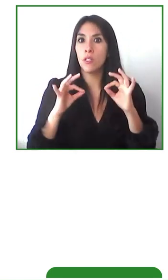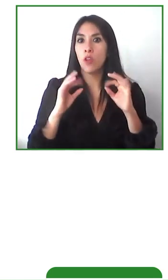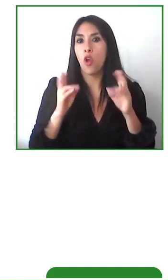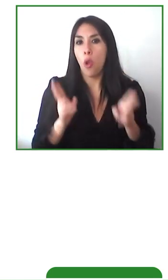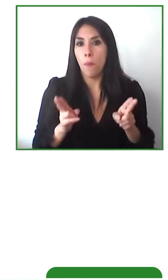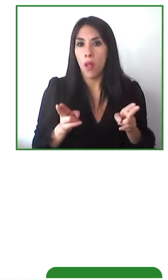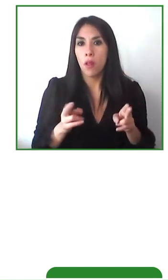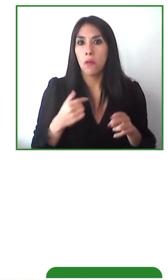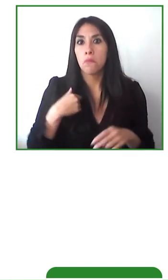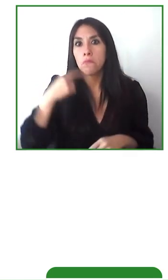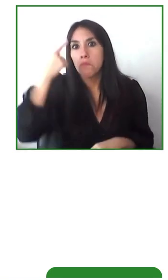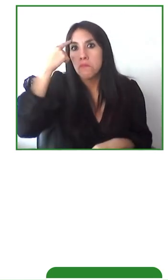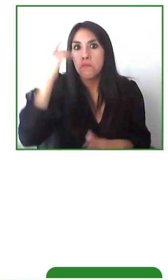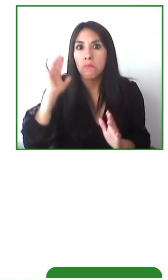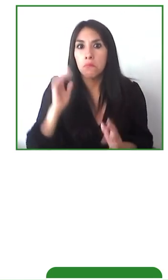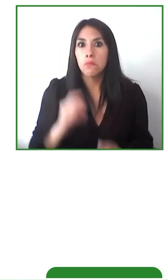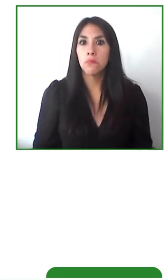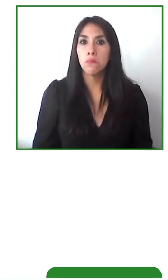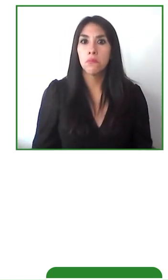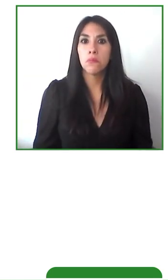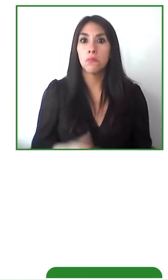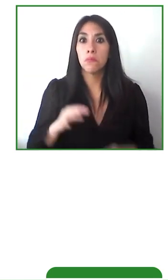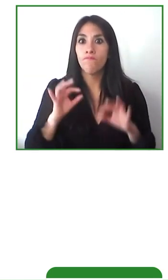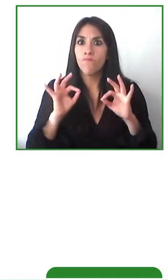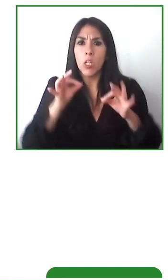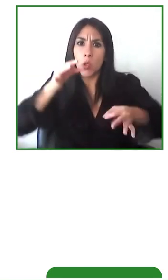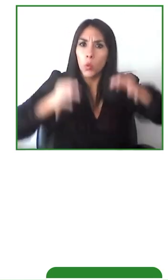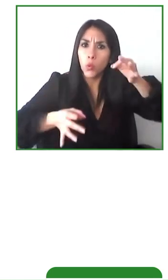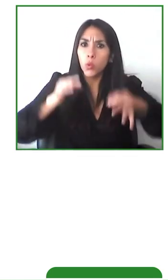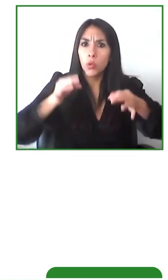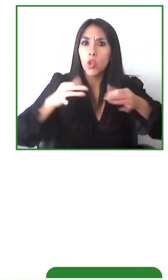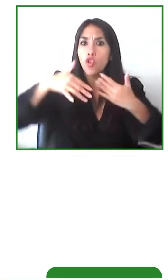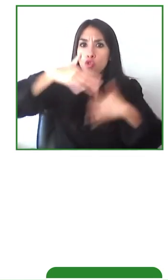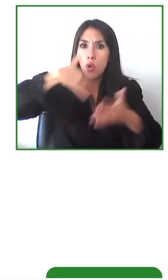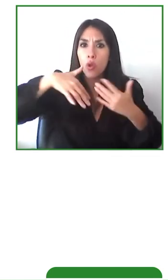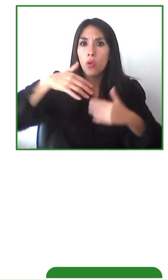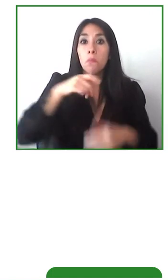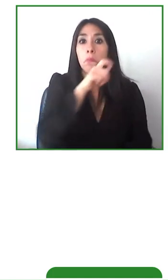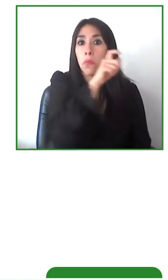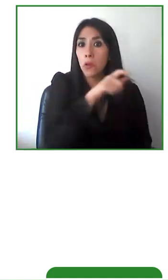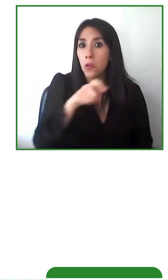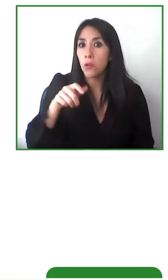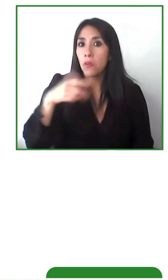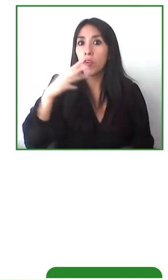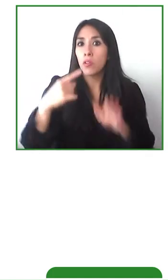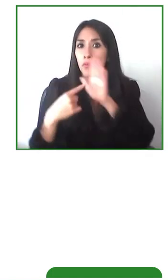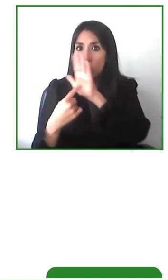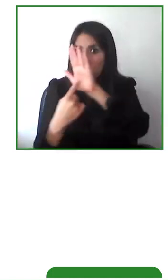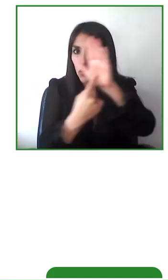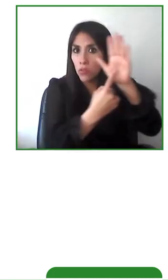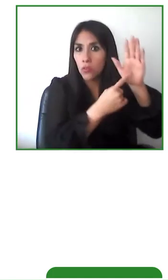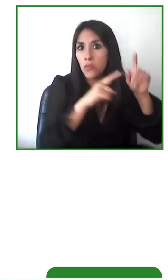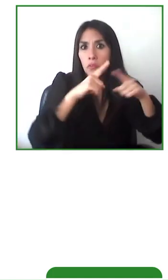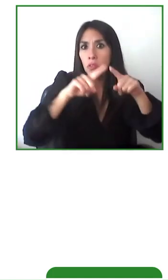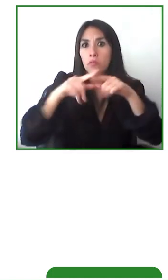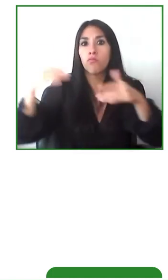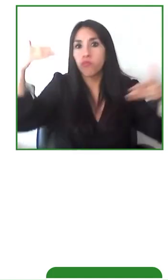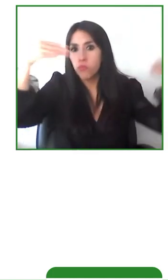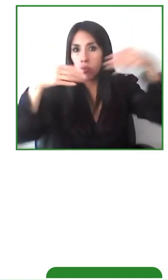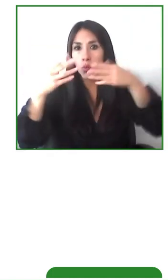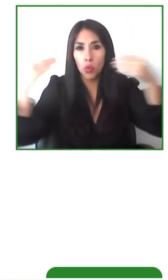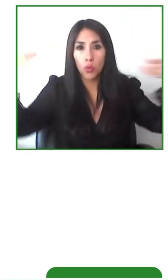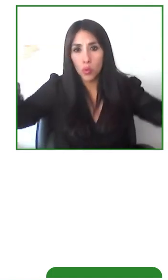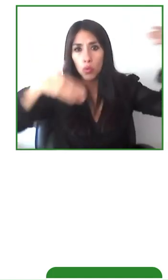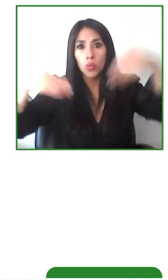de participación de todos, en todos los espacios. Creemos que es un tema de